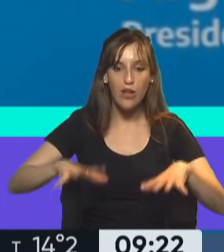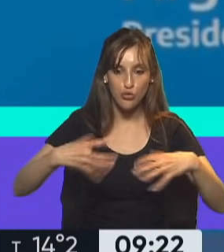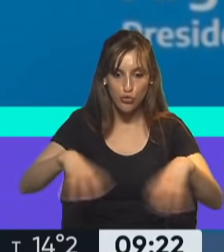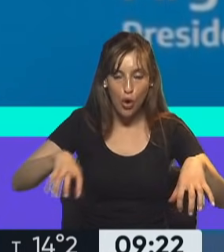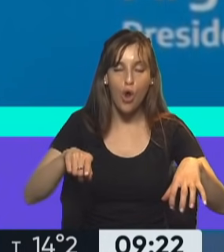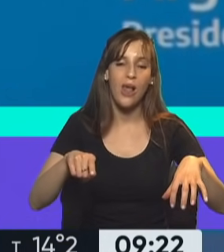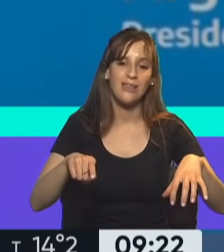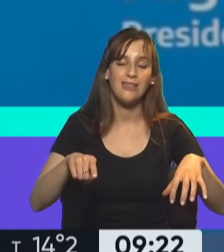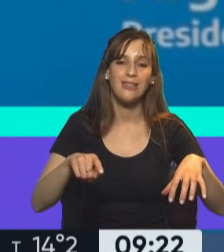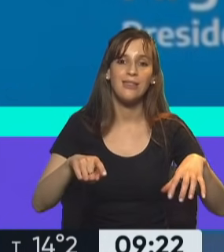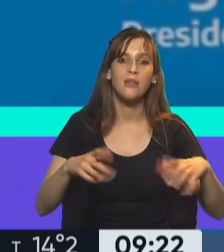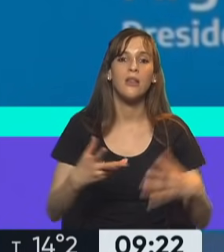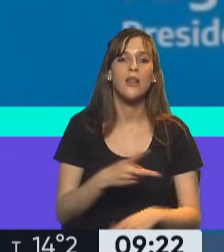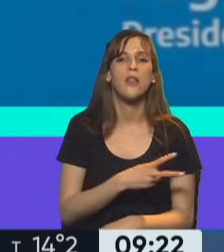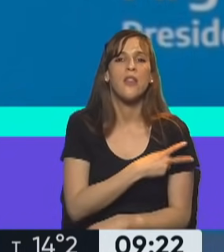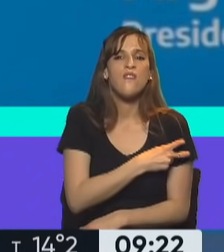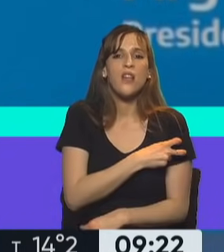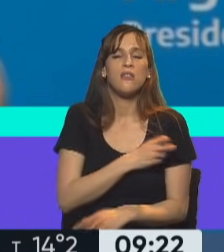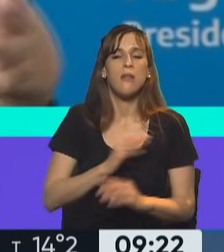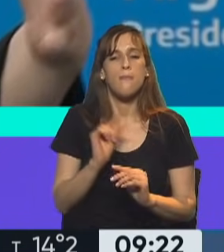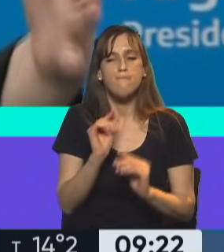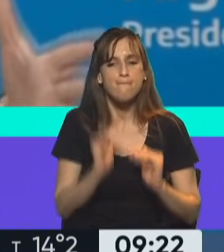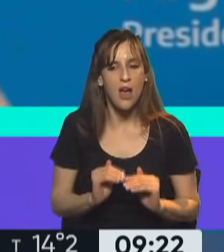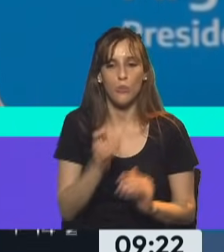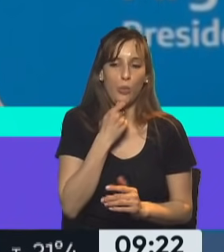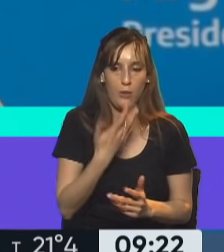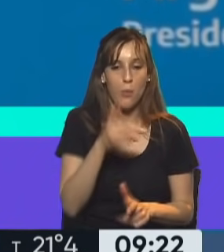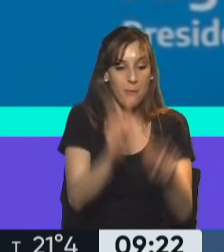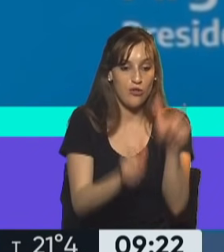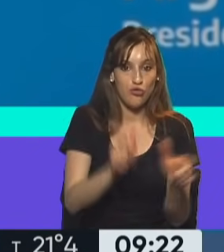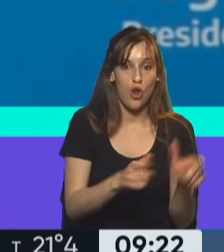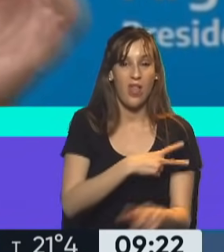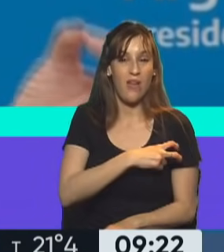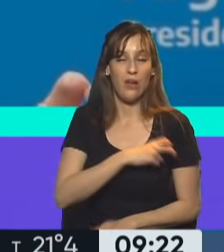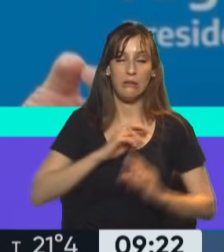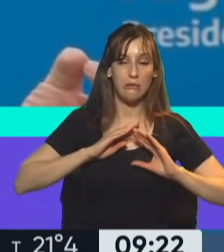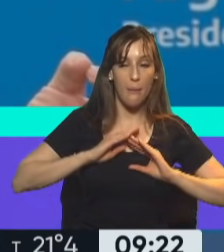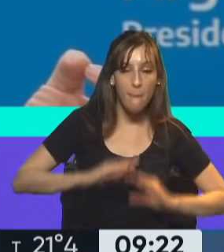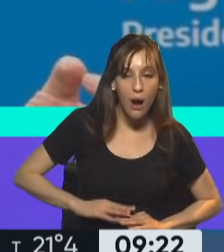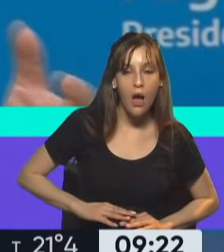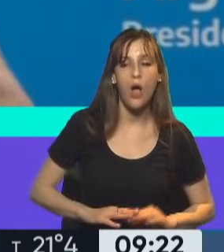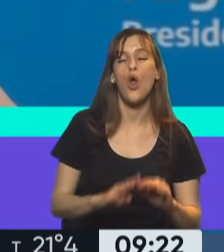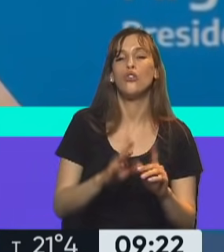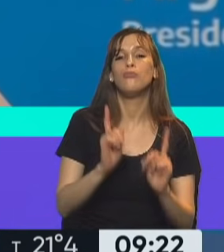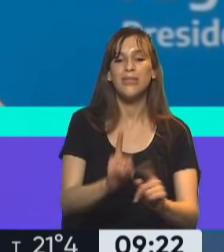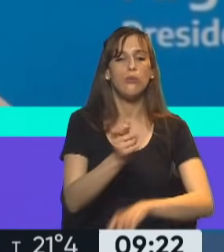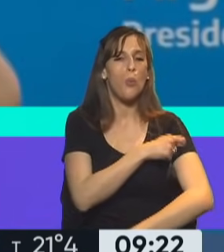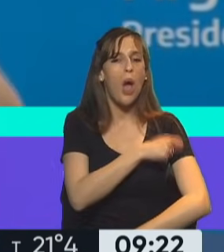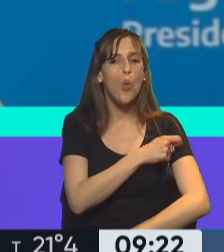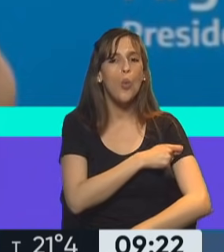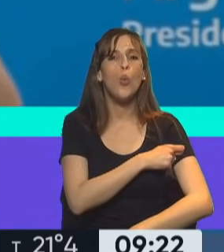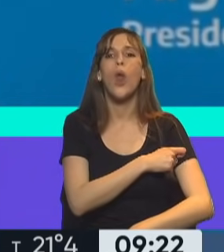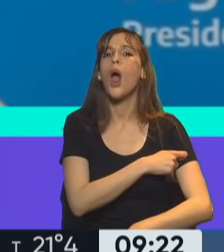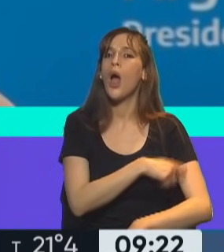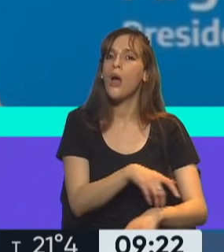menor capacidad de responder su sistema inmune. Son los inmunocomprometidos, con todas las vacunas que recibieron, tienen